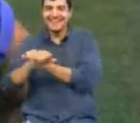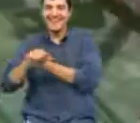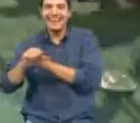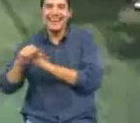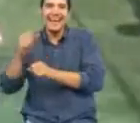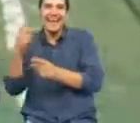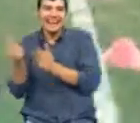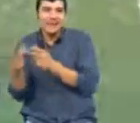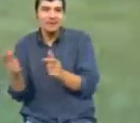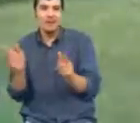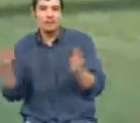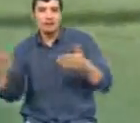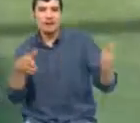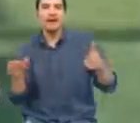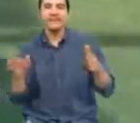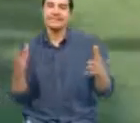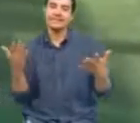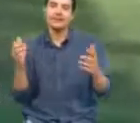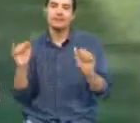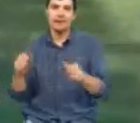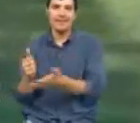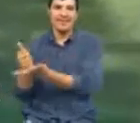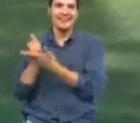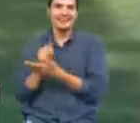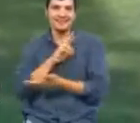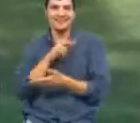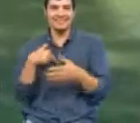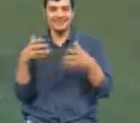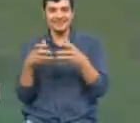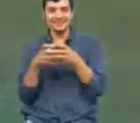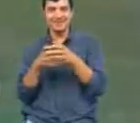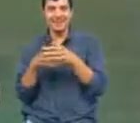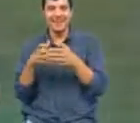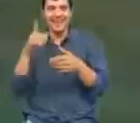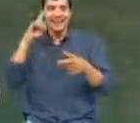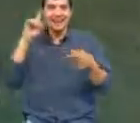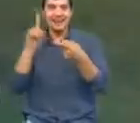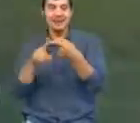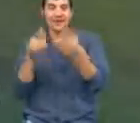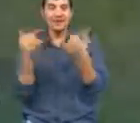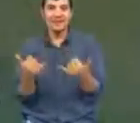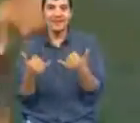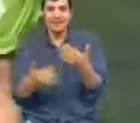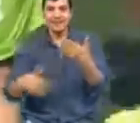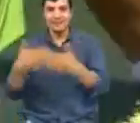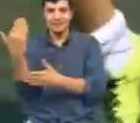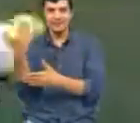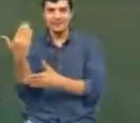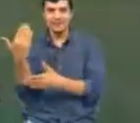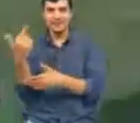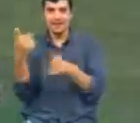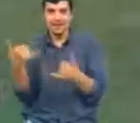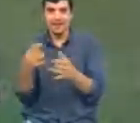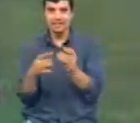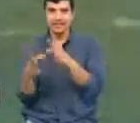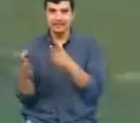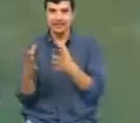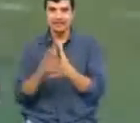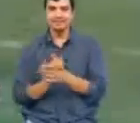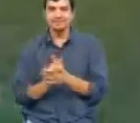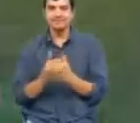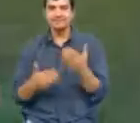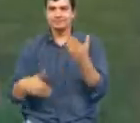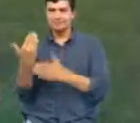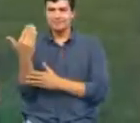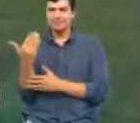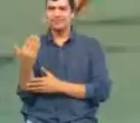bandas nos pueden desequilibrar y nos pueden ayudar en la parte creo que el objetivo que tenemos desde que iniciamos la pretemporada es arrancar